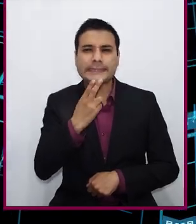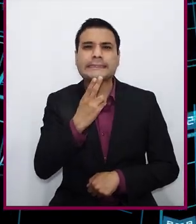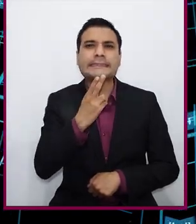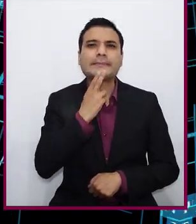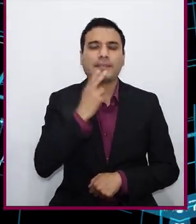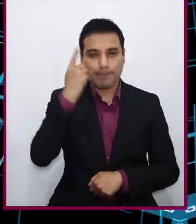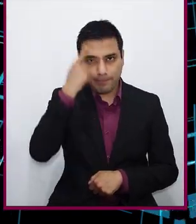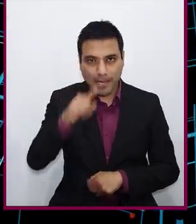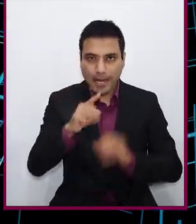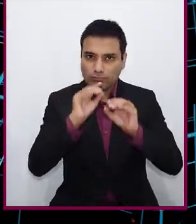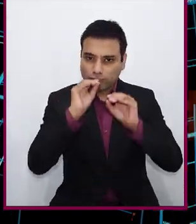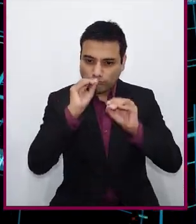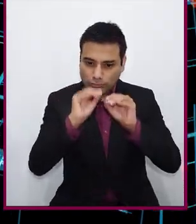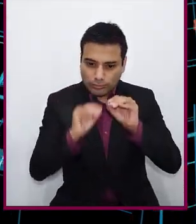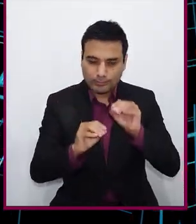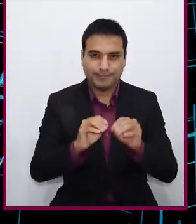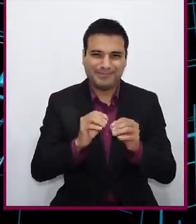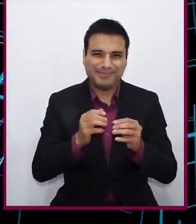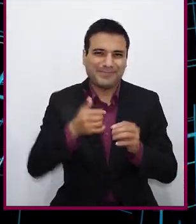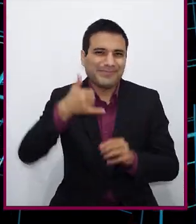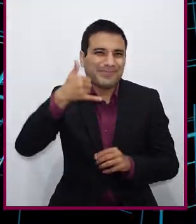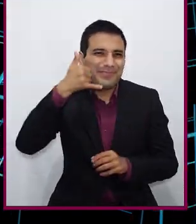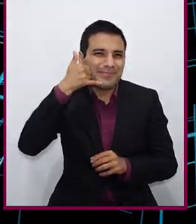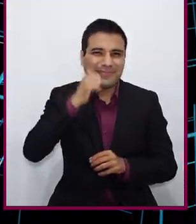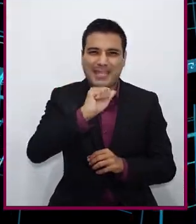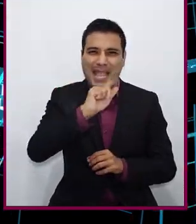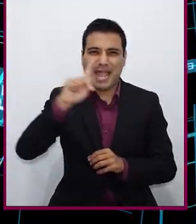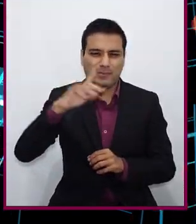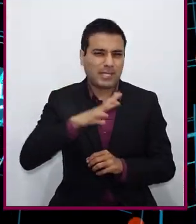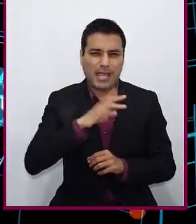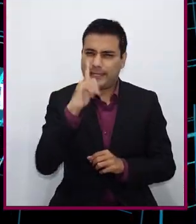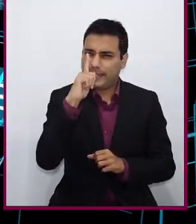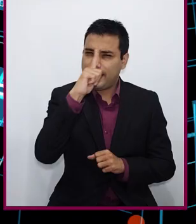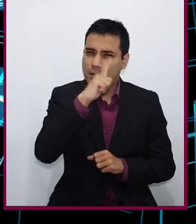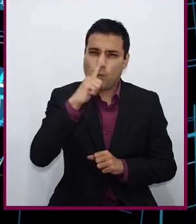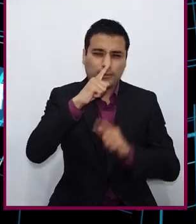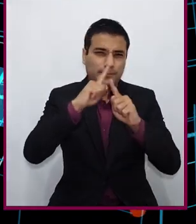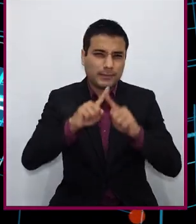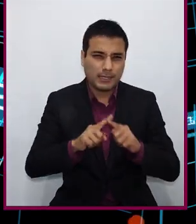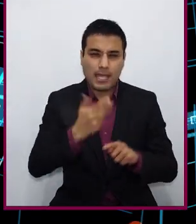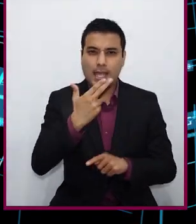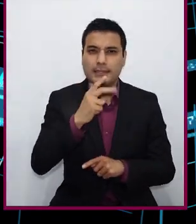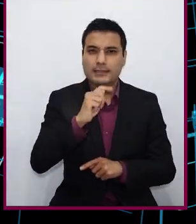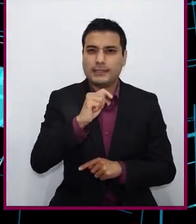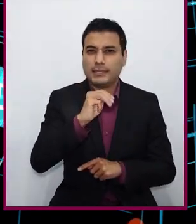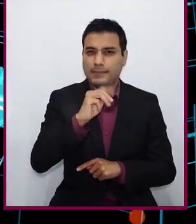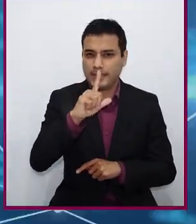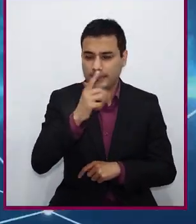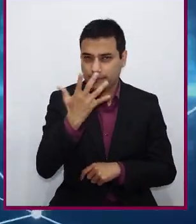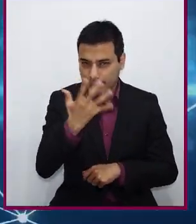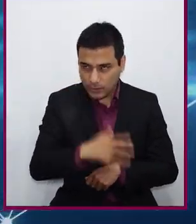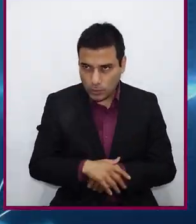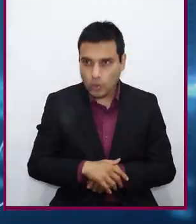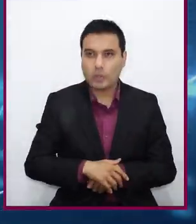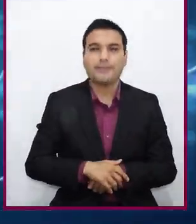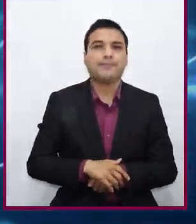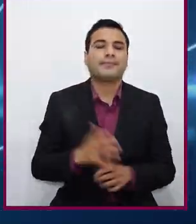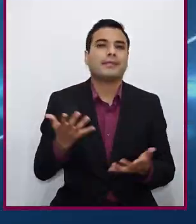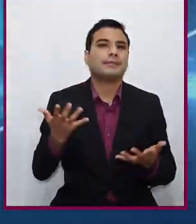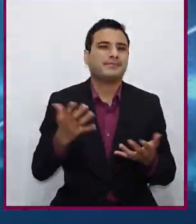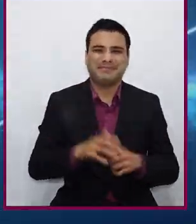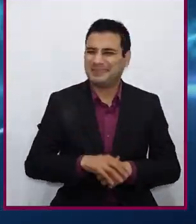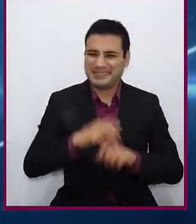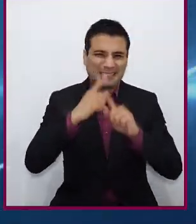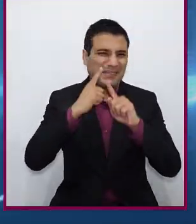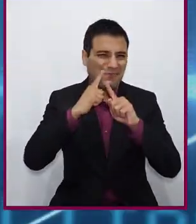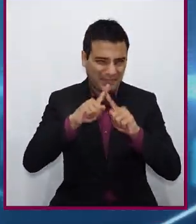los lenguajes populares como html5 boots trap web y móvil etcétera que se pueden utilizar para desarrollar aplicaciones